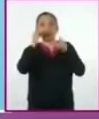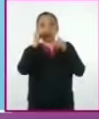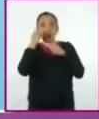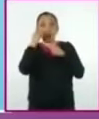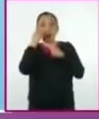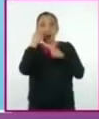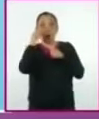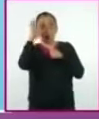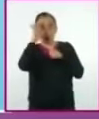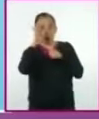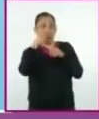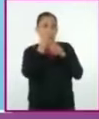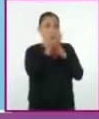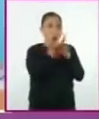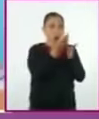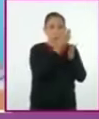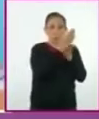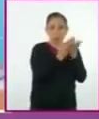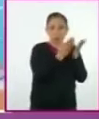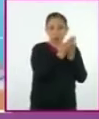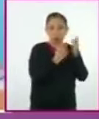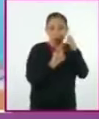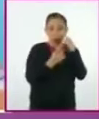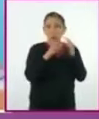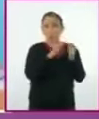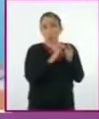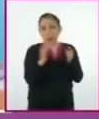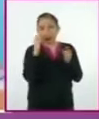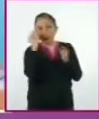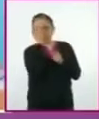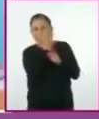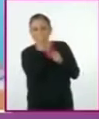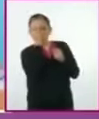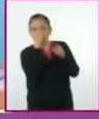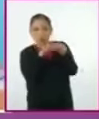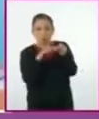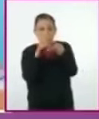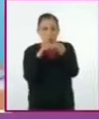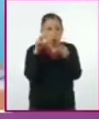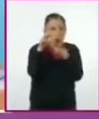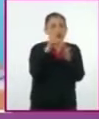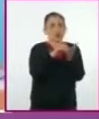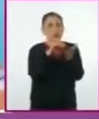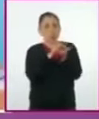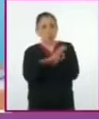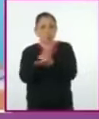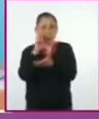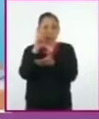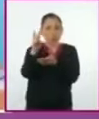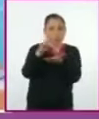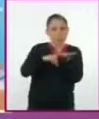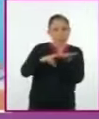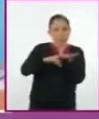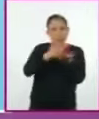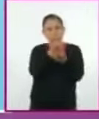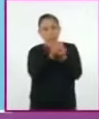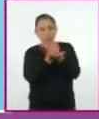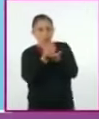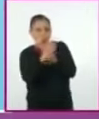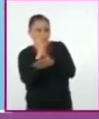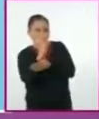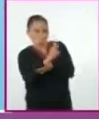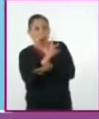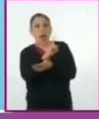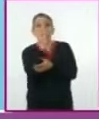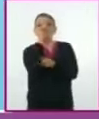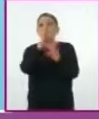ojo, parcial del otro. Todavía puedo descifrar algunos colores. Todavía puedo descifrar el verde y el azul. Hay